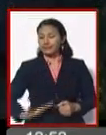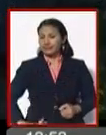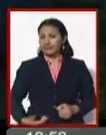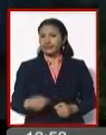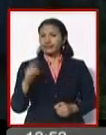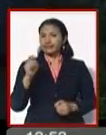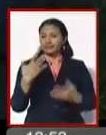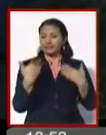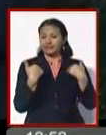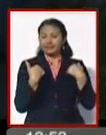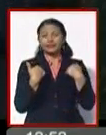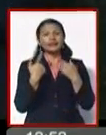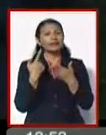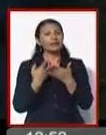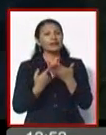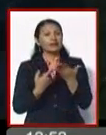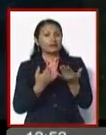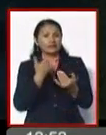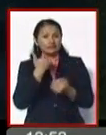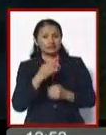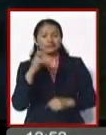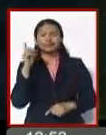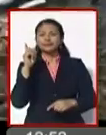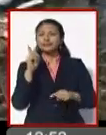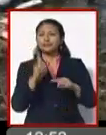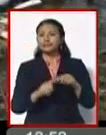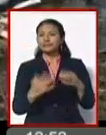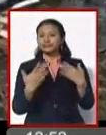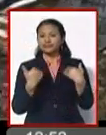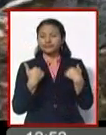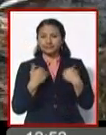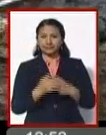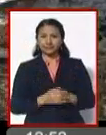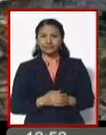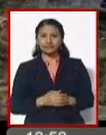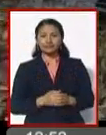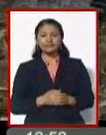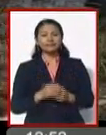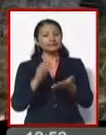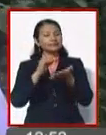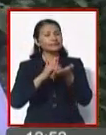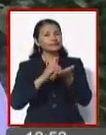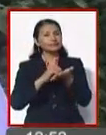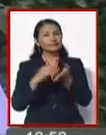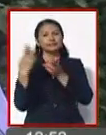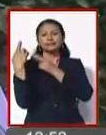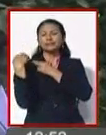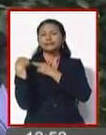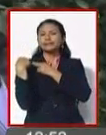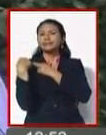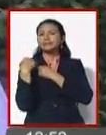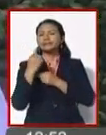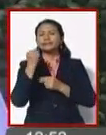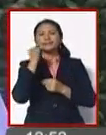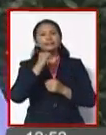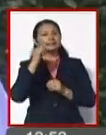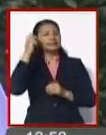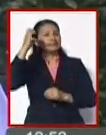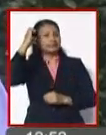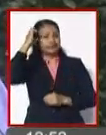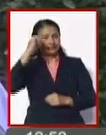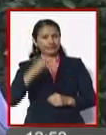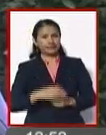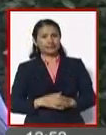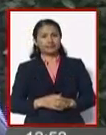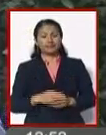que tomar de una vez debida nota sobre este tema. No es posible de que te tome esa irresponsabilidad y negligencia del estado,